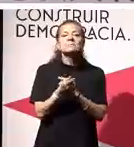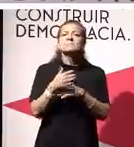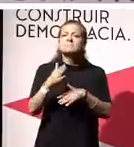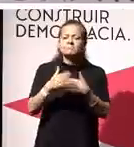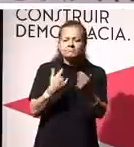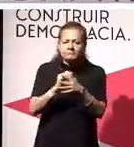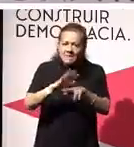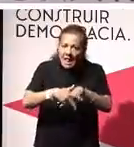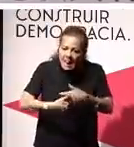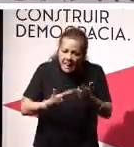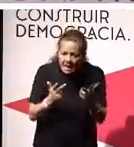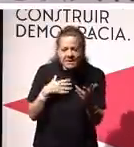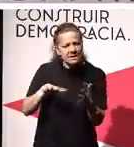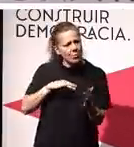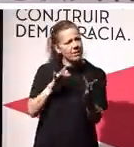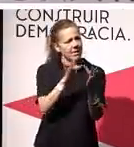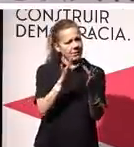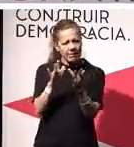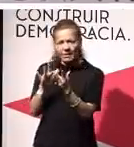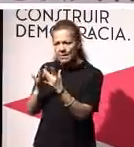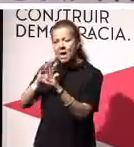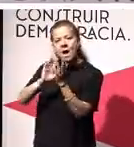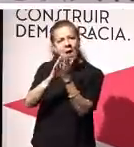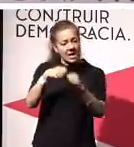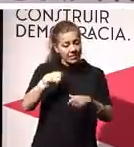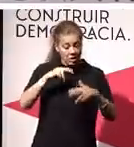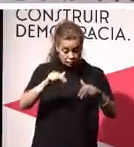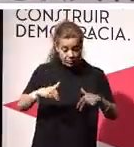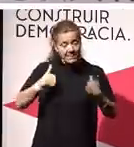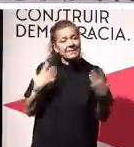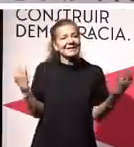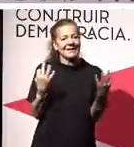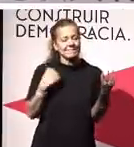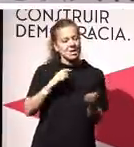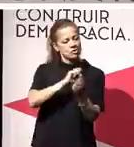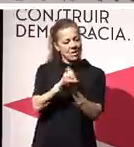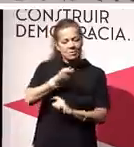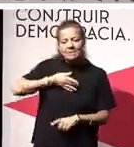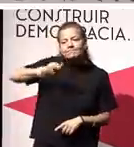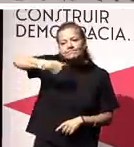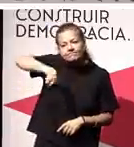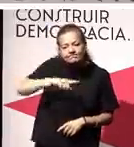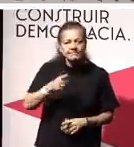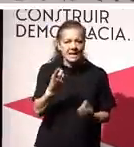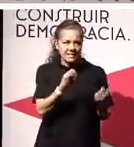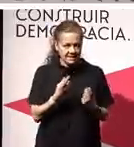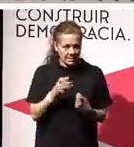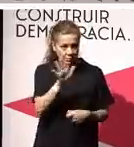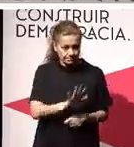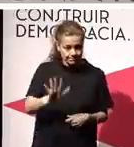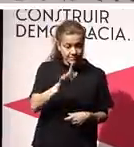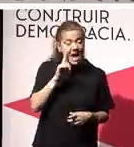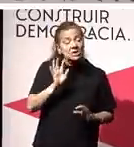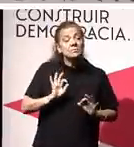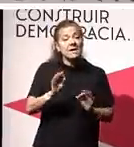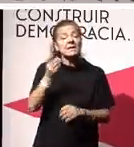libres de alianzas con las élites económicas y nos va a permitir acometer los cambios que necesita nuestro país. Esto es